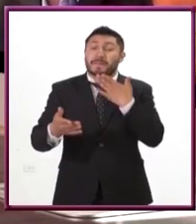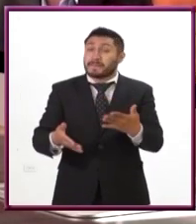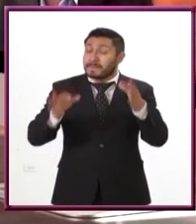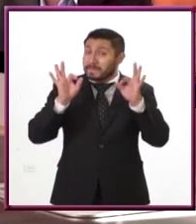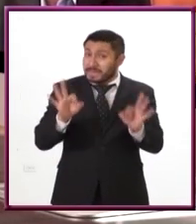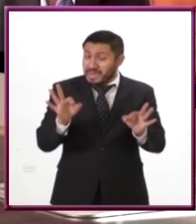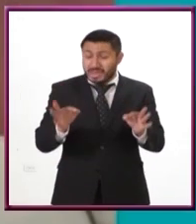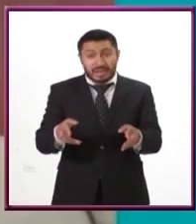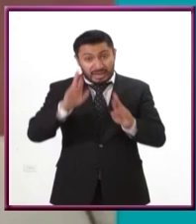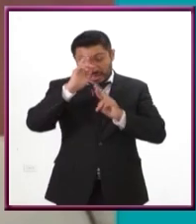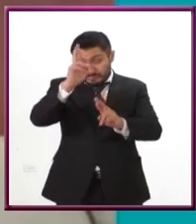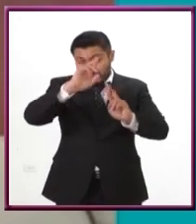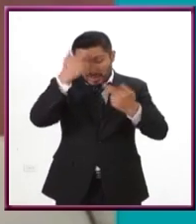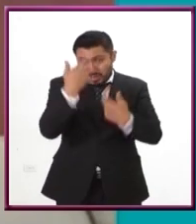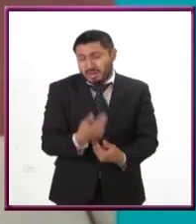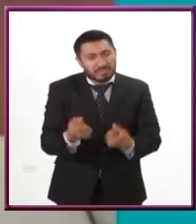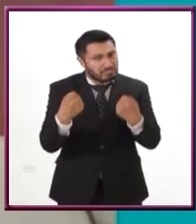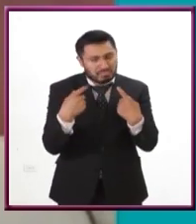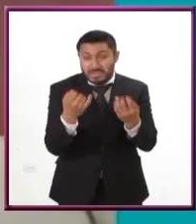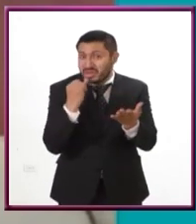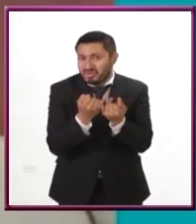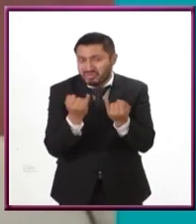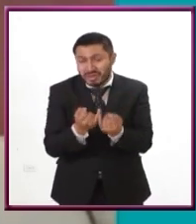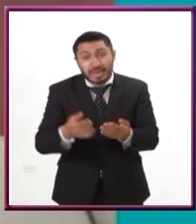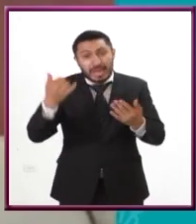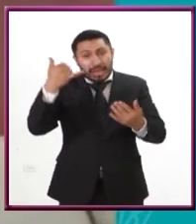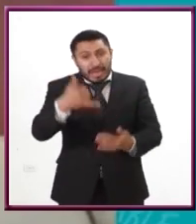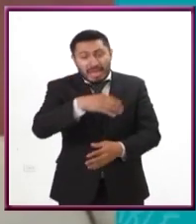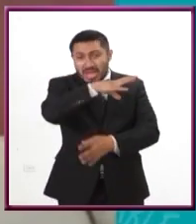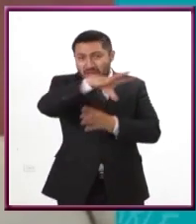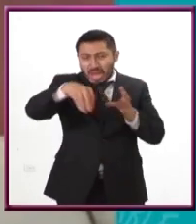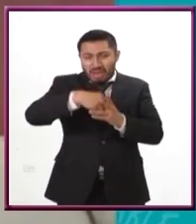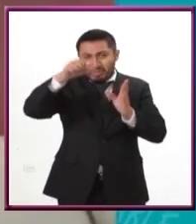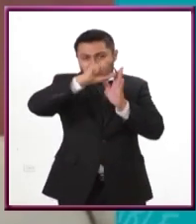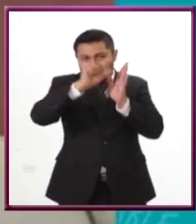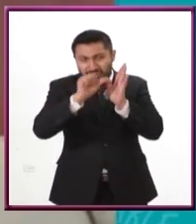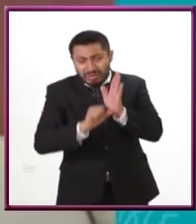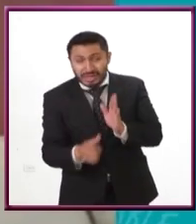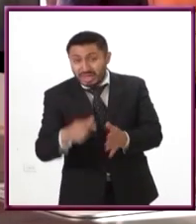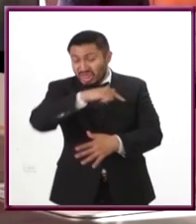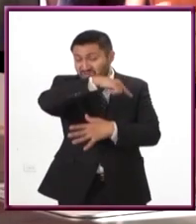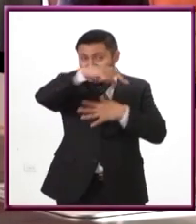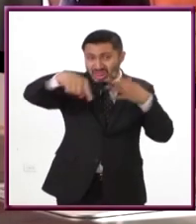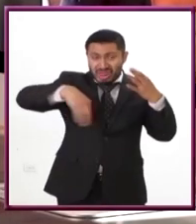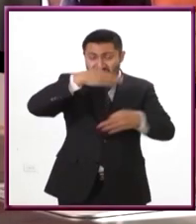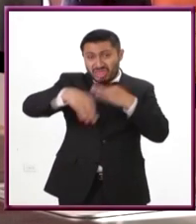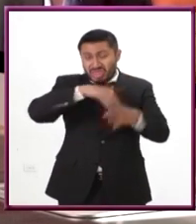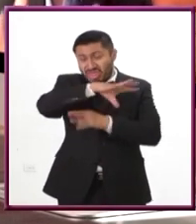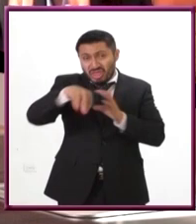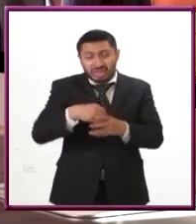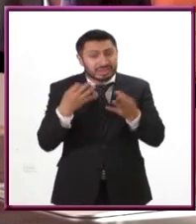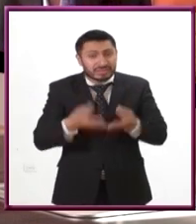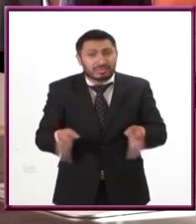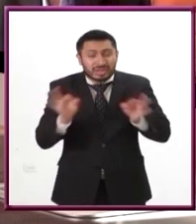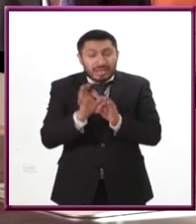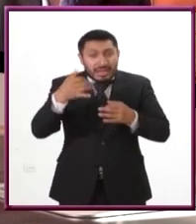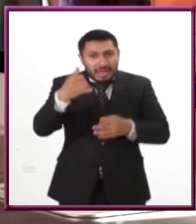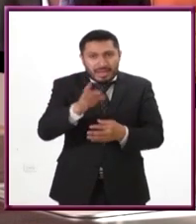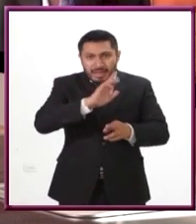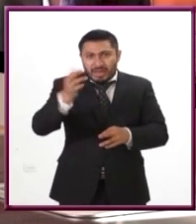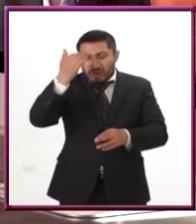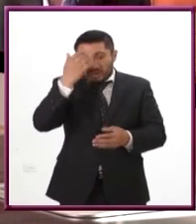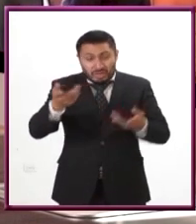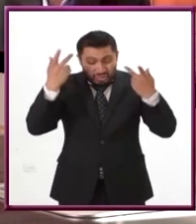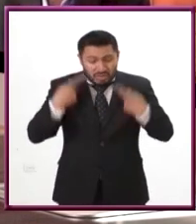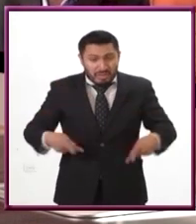aplicarla, ejercerlo, y bueno, principalmente también todos los artículos son importantes, pero pues entre ellos el reconocerlos